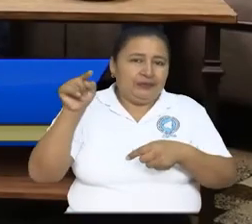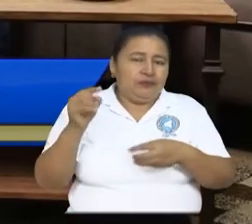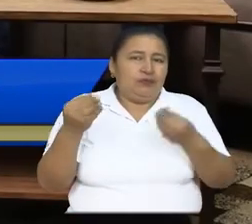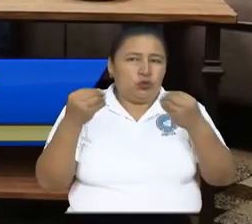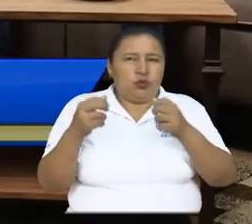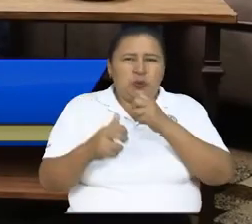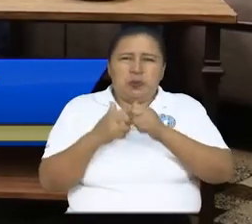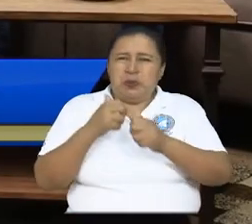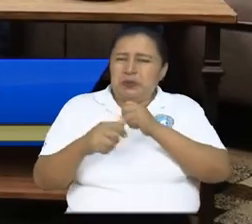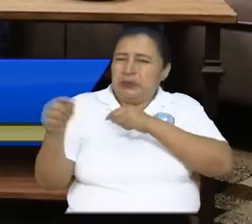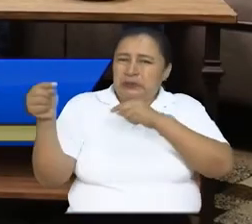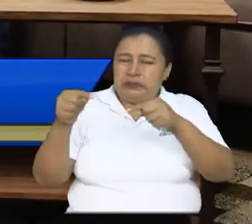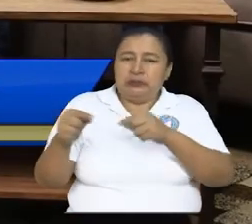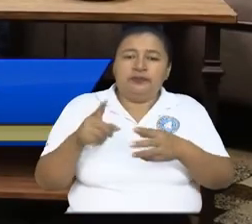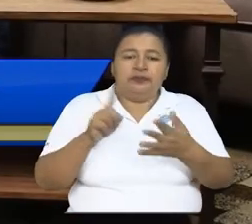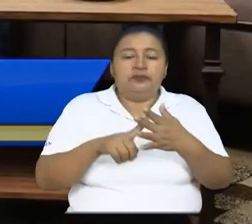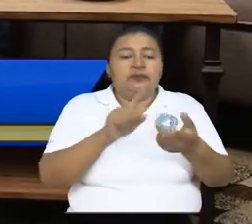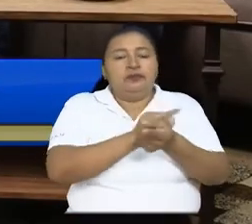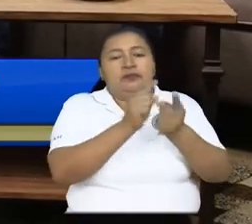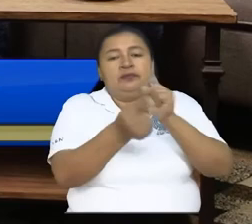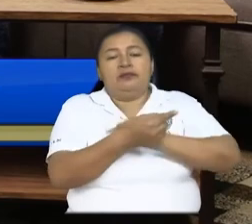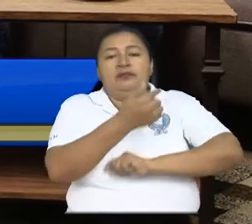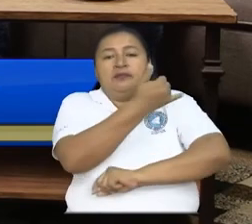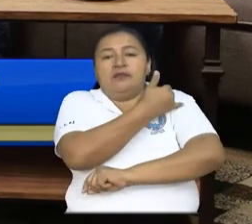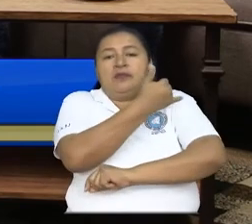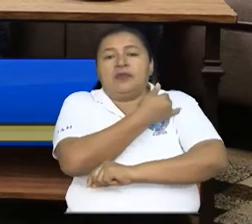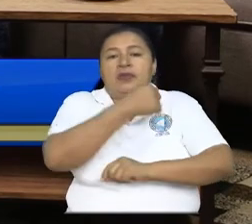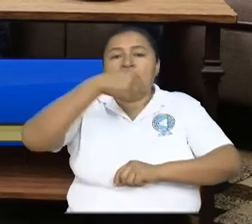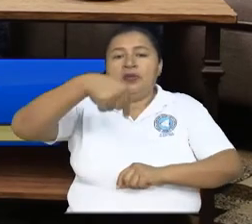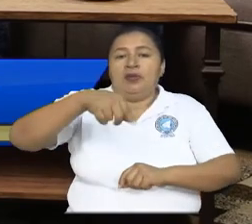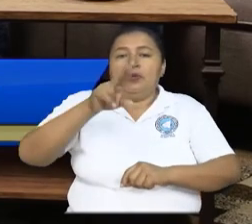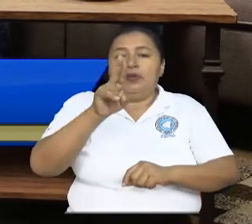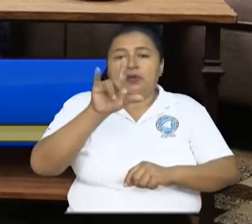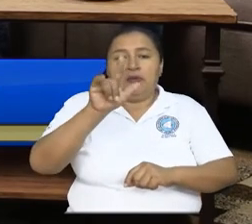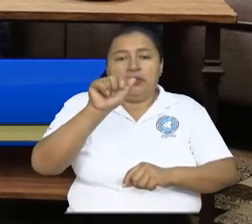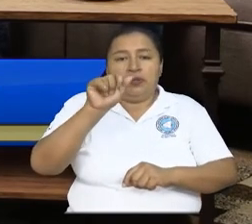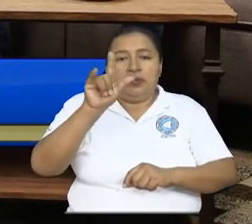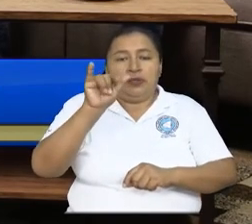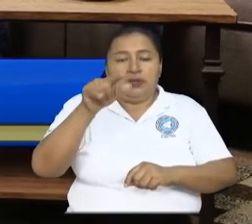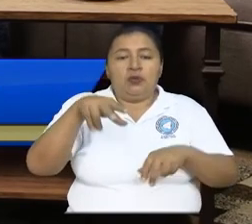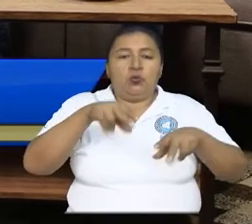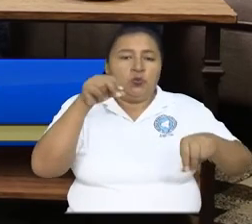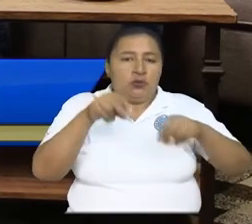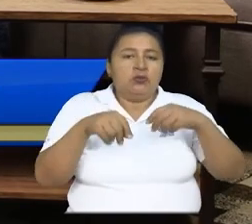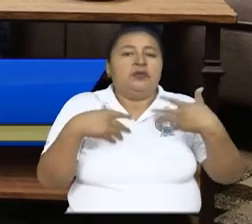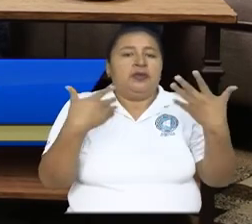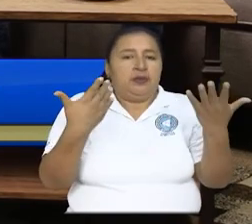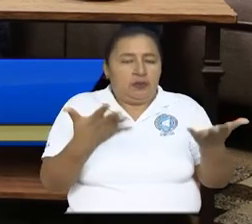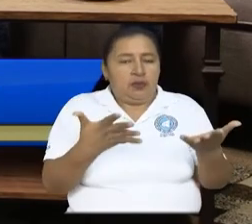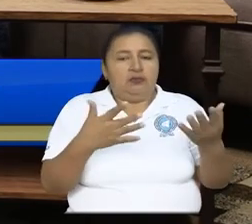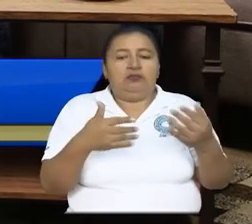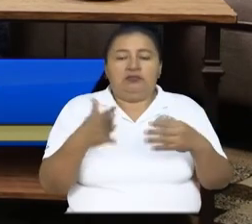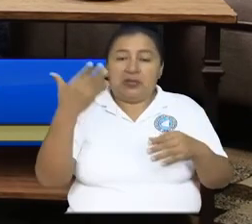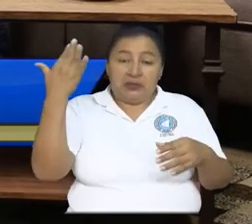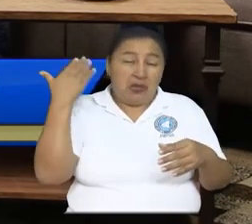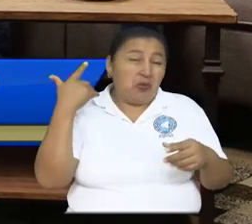mucho conflicto el reemplazo del hospital primario de quilalí en nueva segovia otra zona bastante